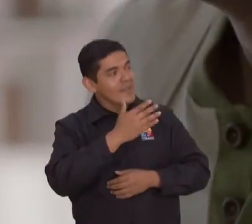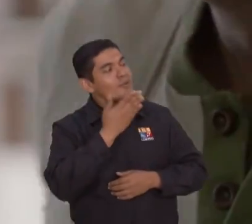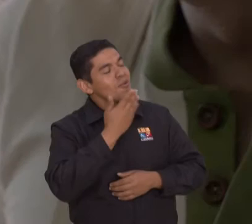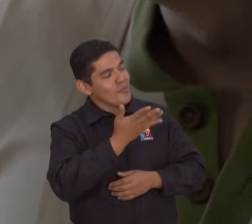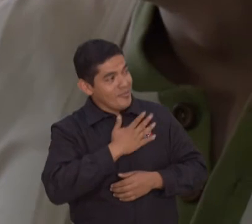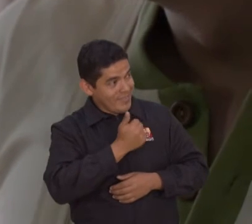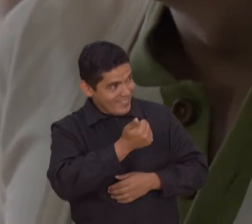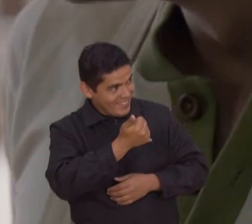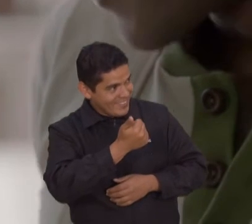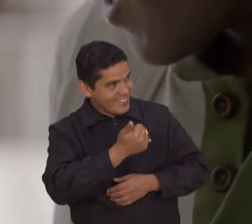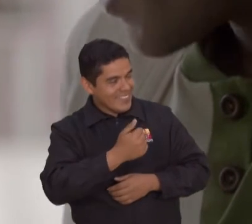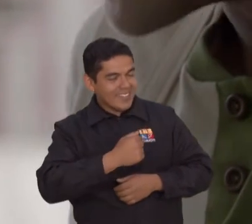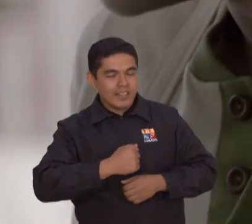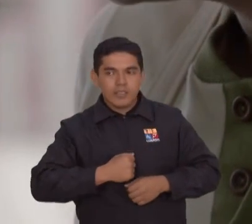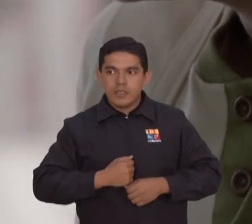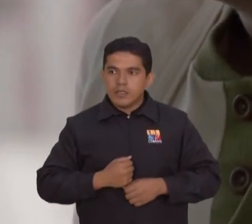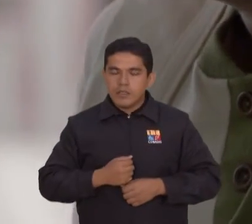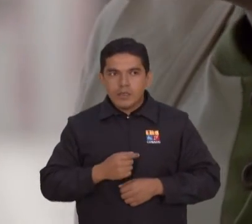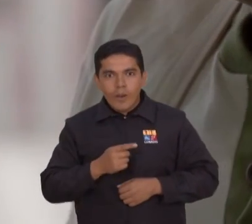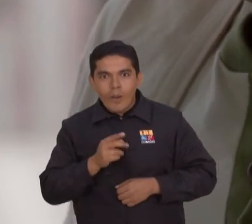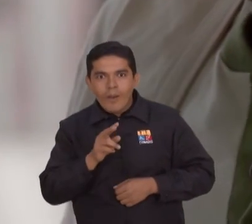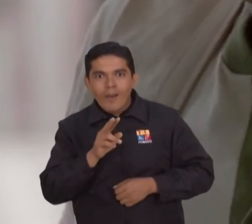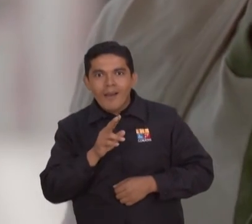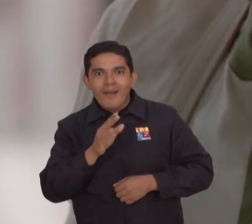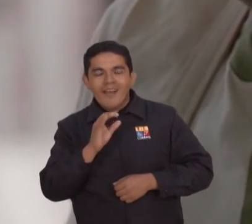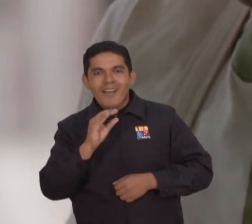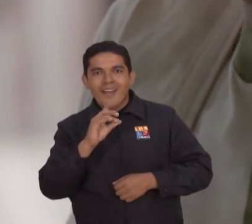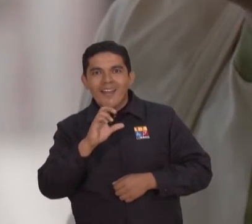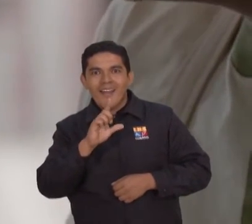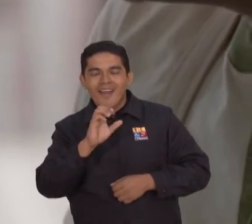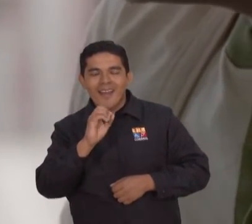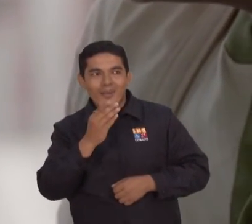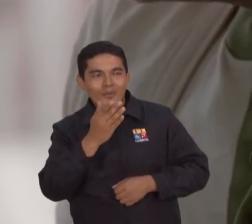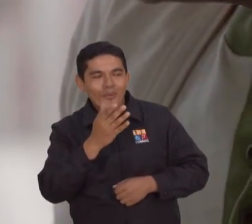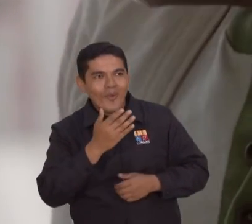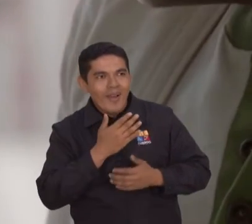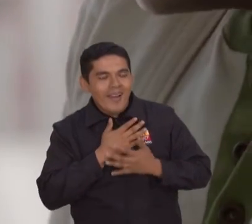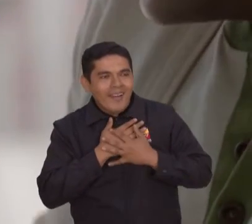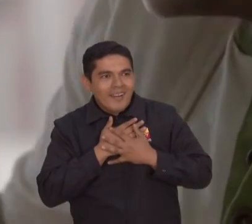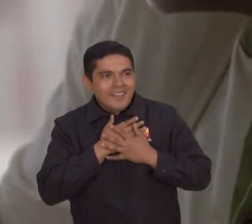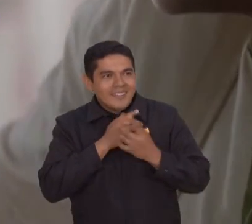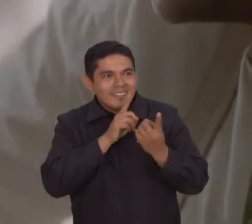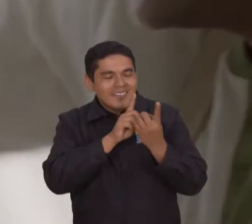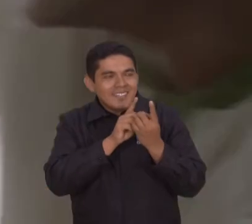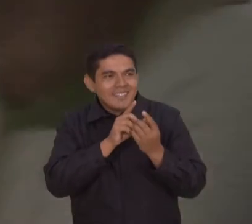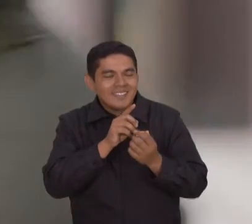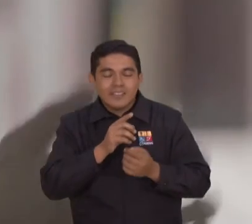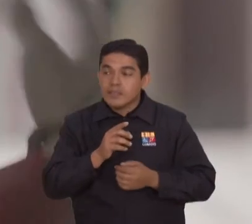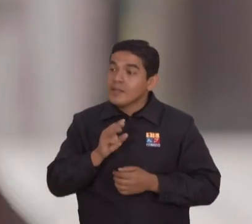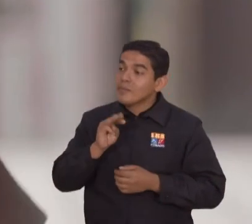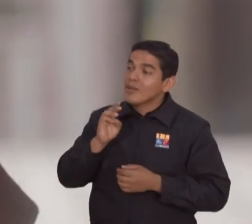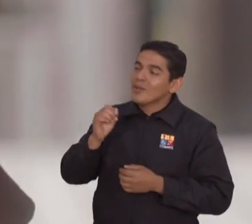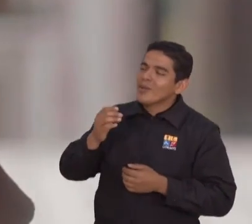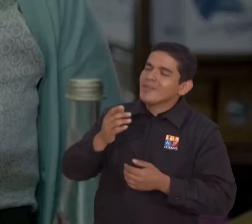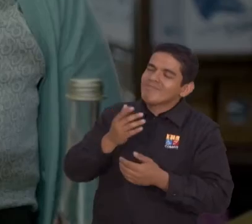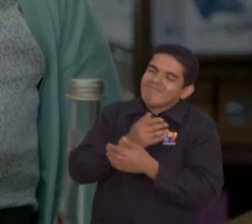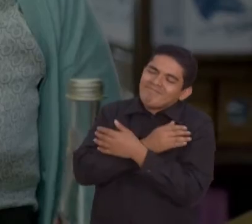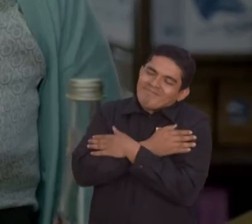le va? Clara, eres tú. Manuel.